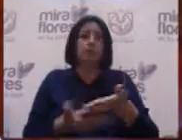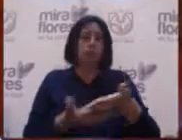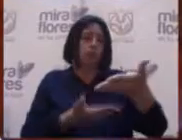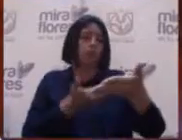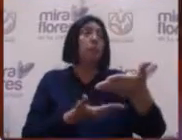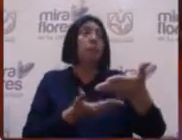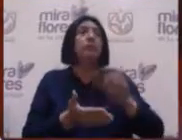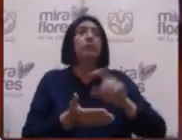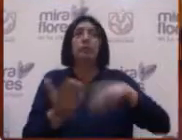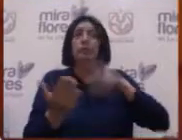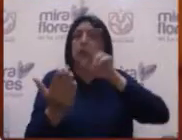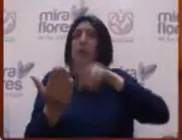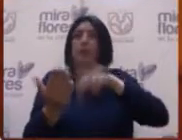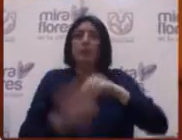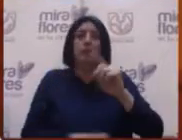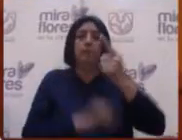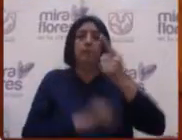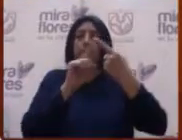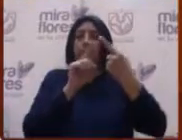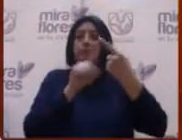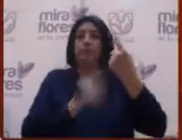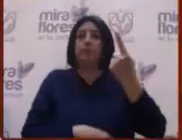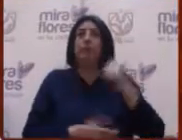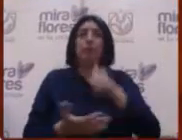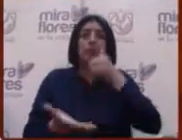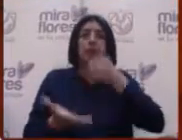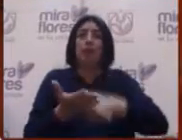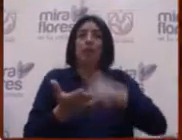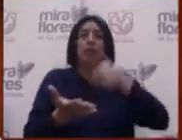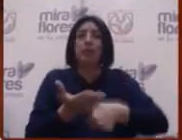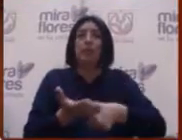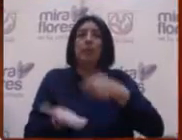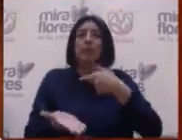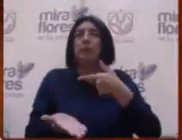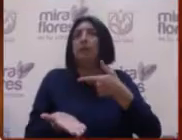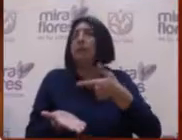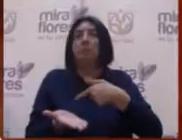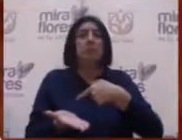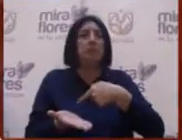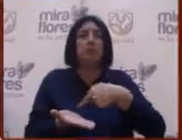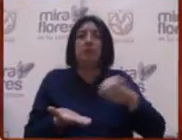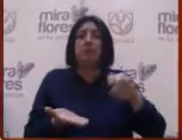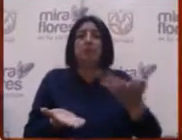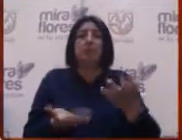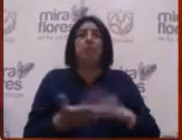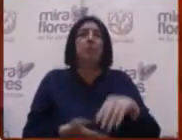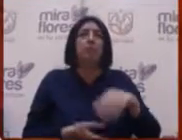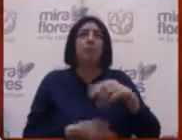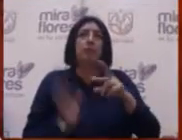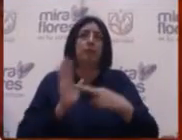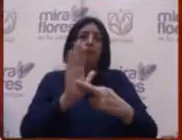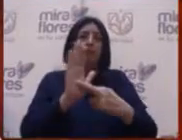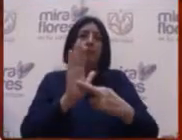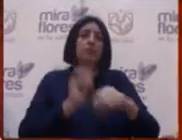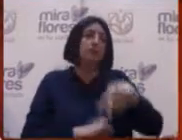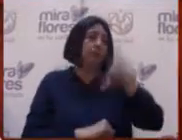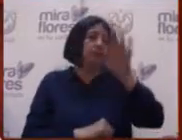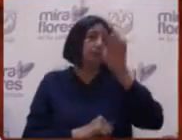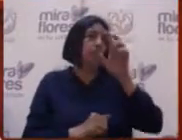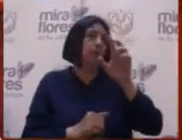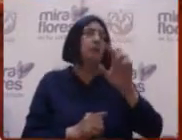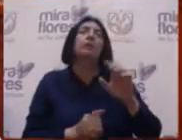voy a dar lectura. El primero de ellos es una carta dirigida por el embajador White de